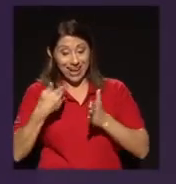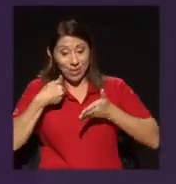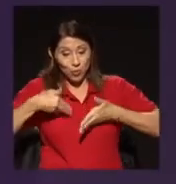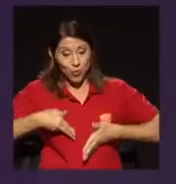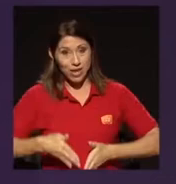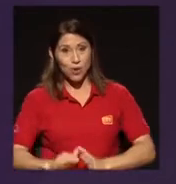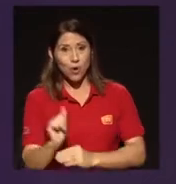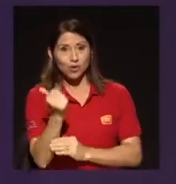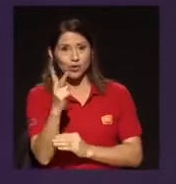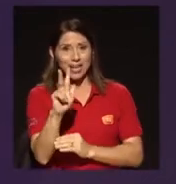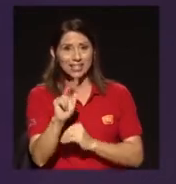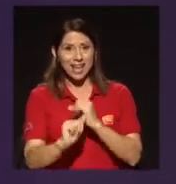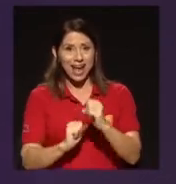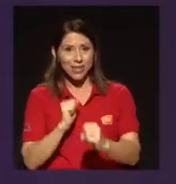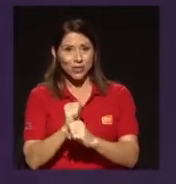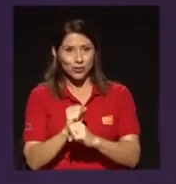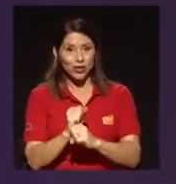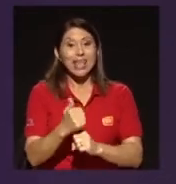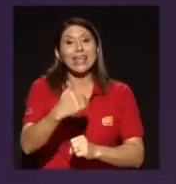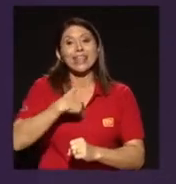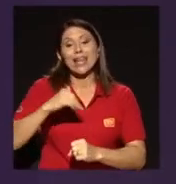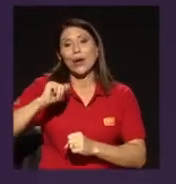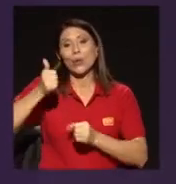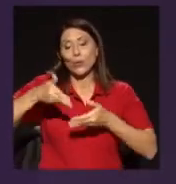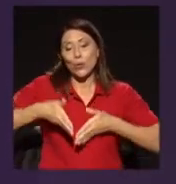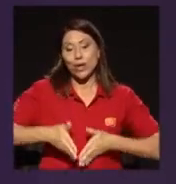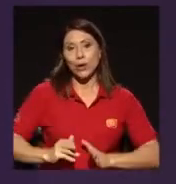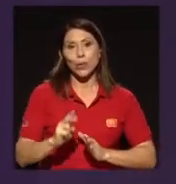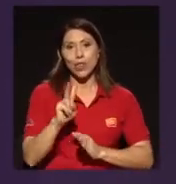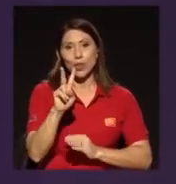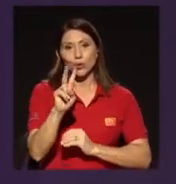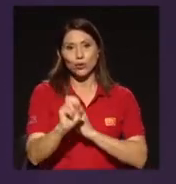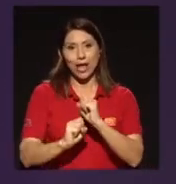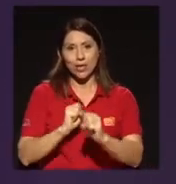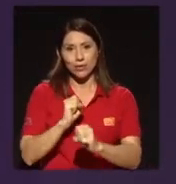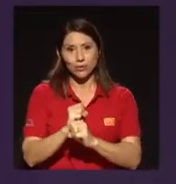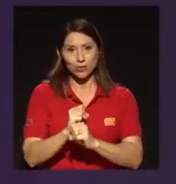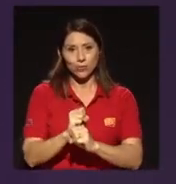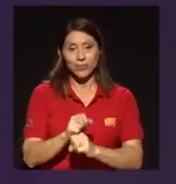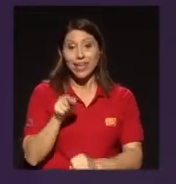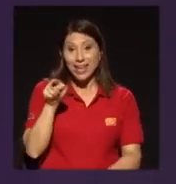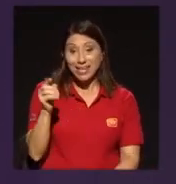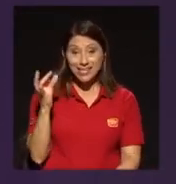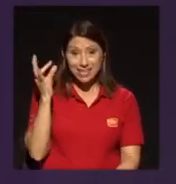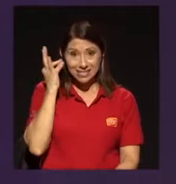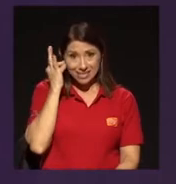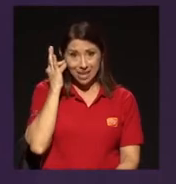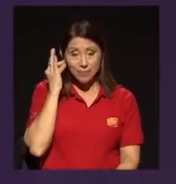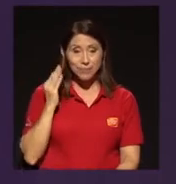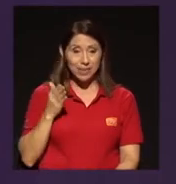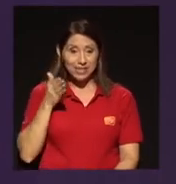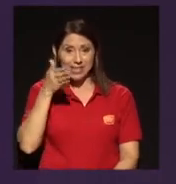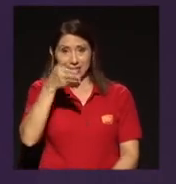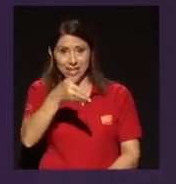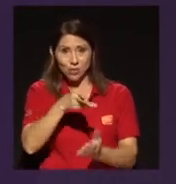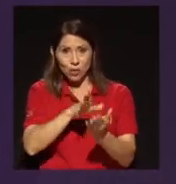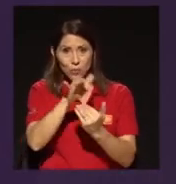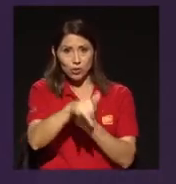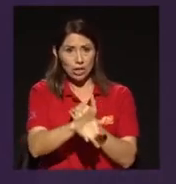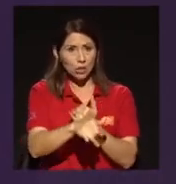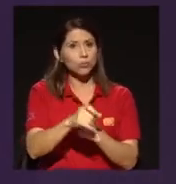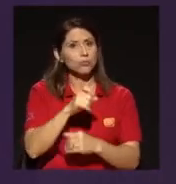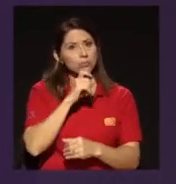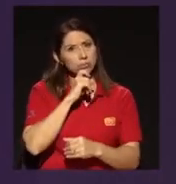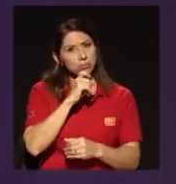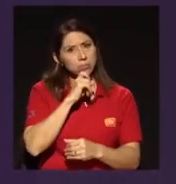2. Bueno, pues esta chica que está yendo al proyecto con muchísima dificultad, porque a veces